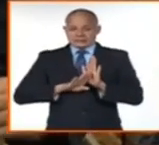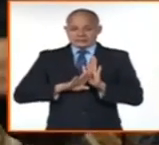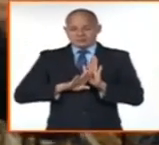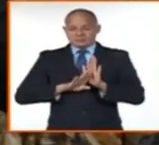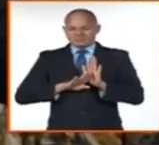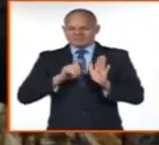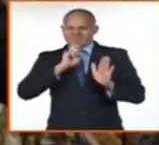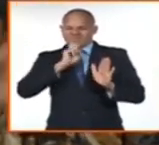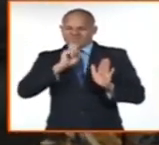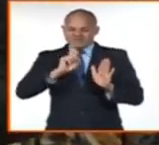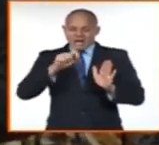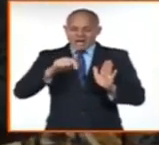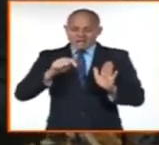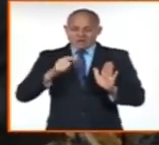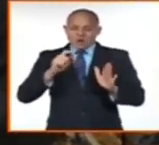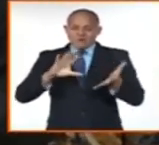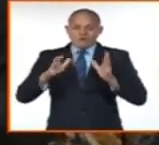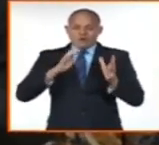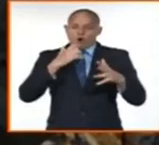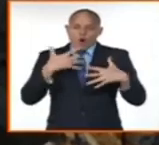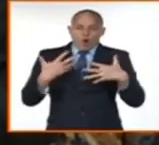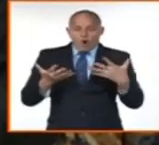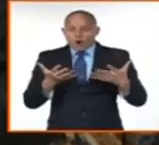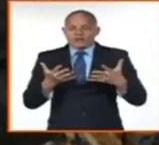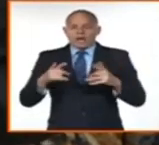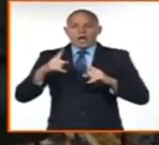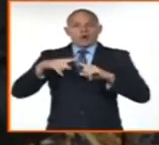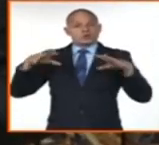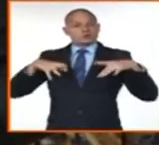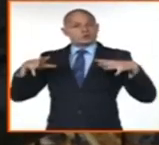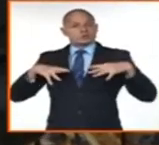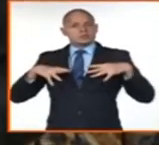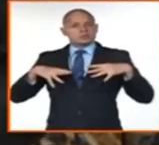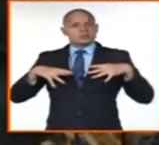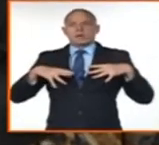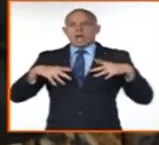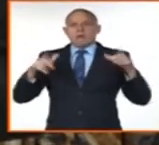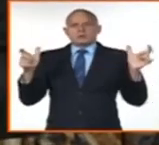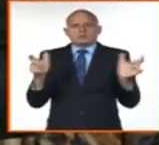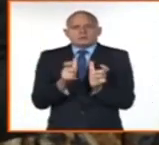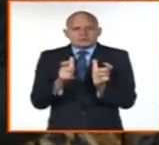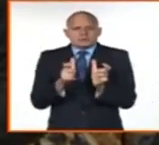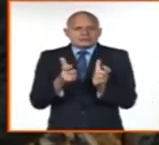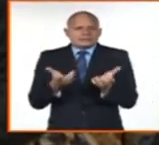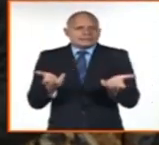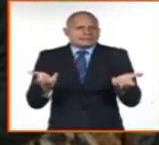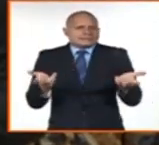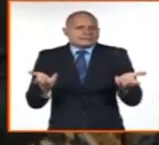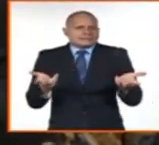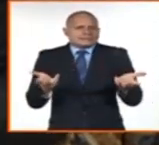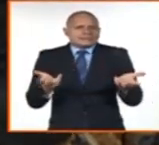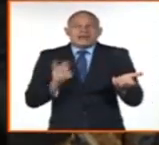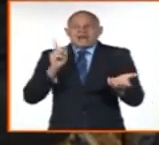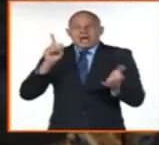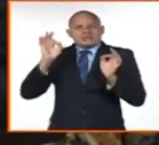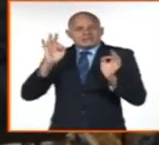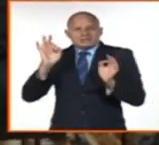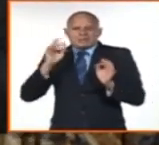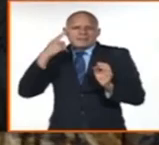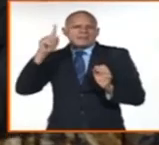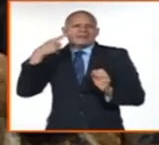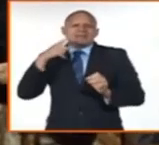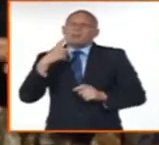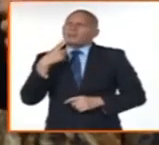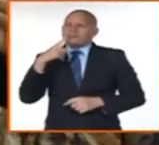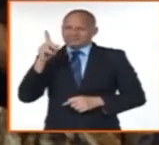los ingresos, disminuyó el turismo porque fueron contra el turismo, fueron contra los intercambios pueblo a pueblo, fueron contra las remesas, o